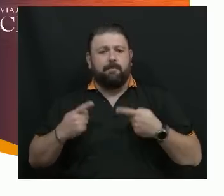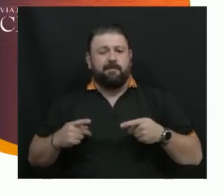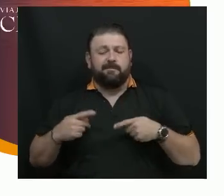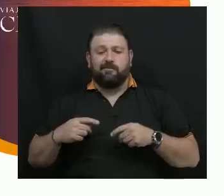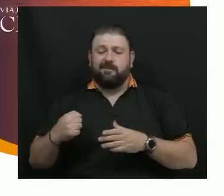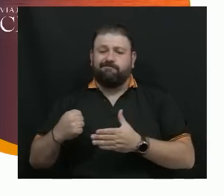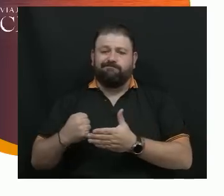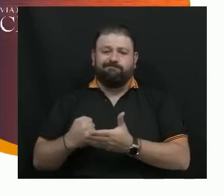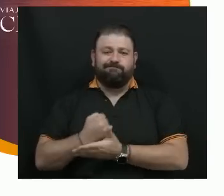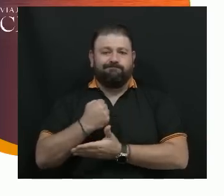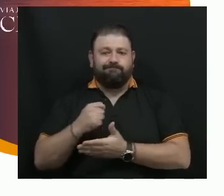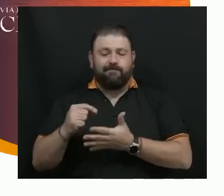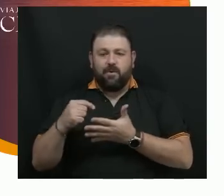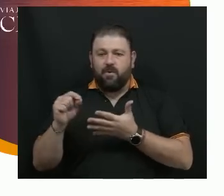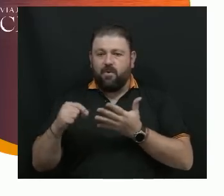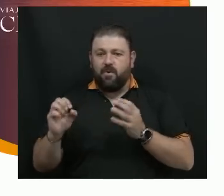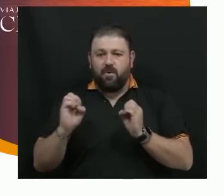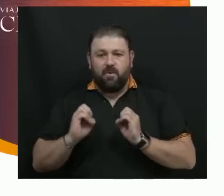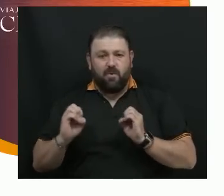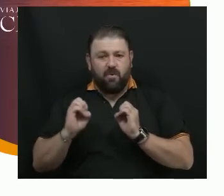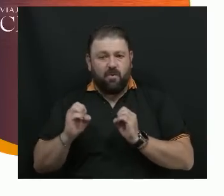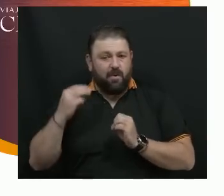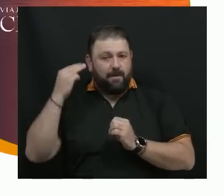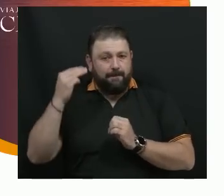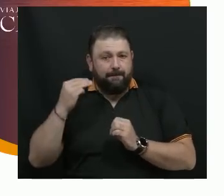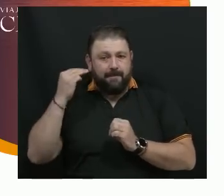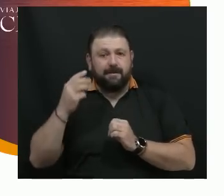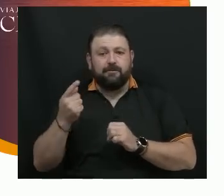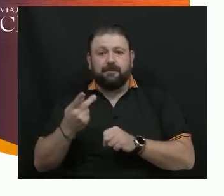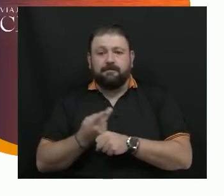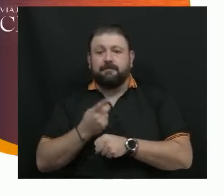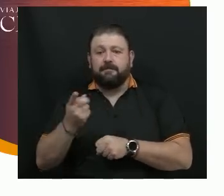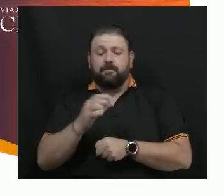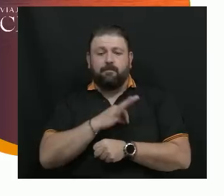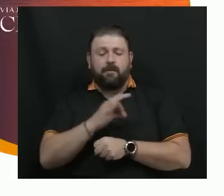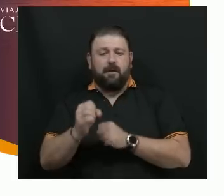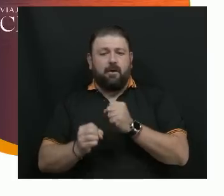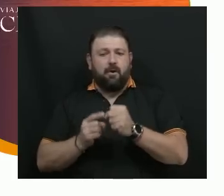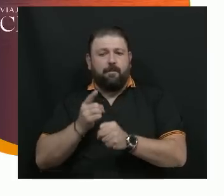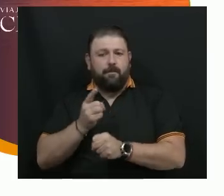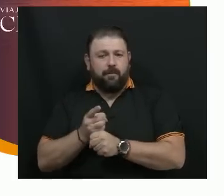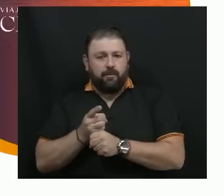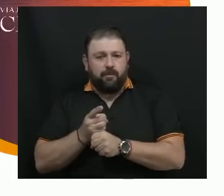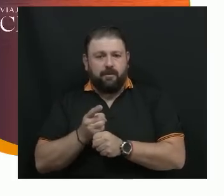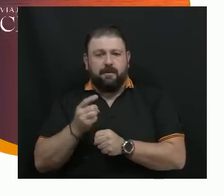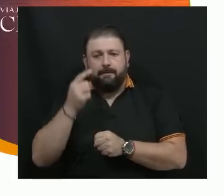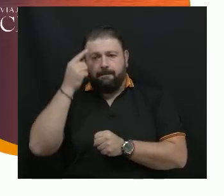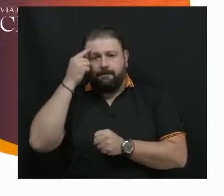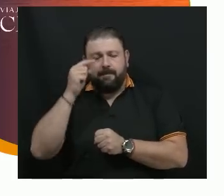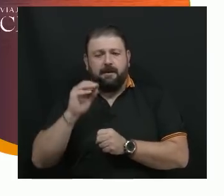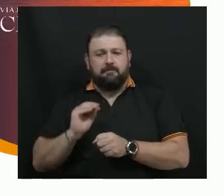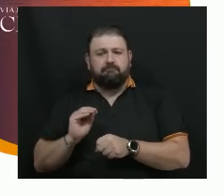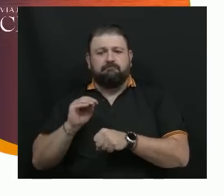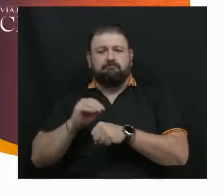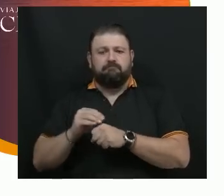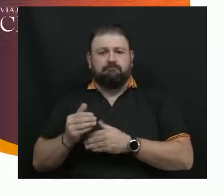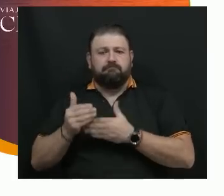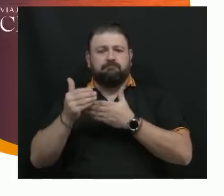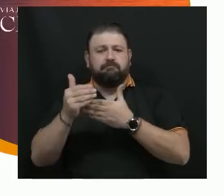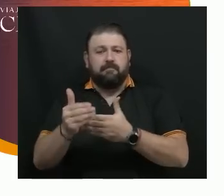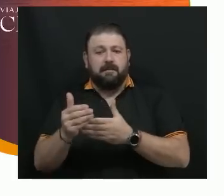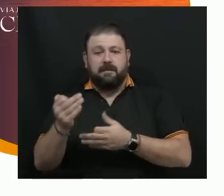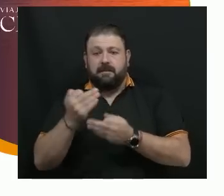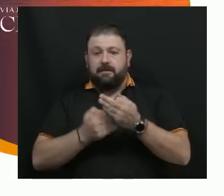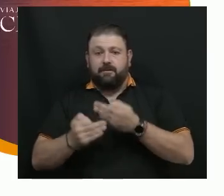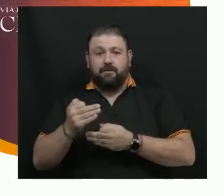marzo? Perfecto. Si no calificas marzo, tendrás la oportunidad de reponer o recuperar los puntos faltantes